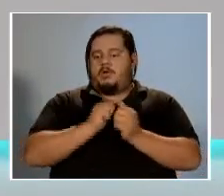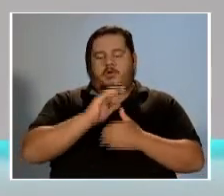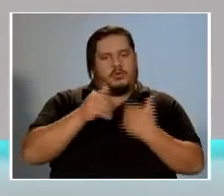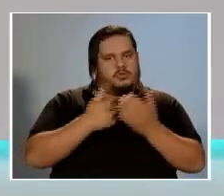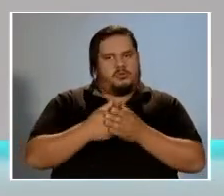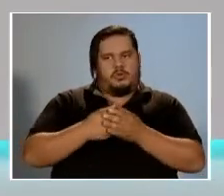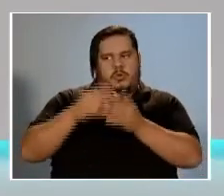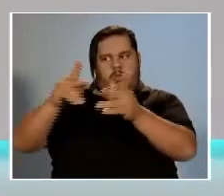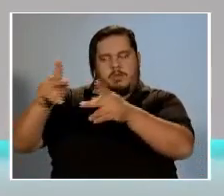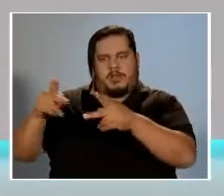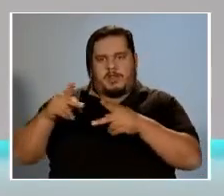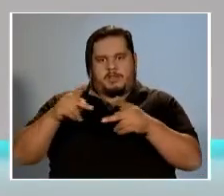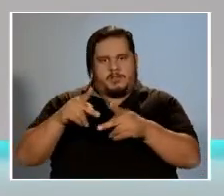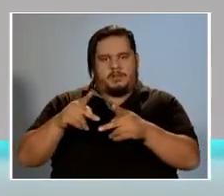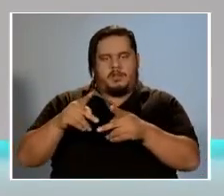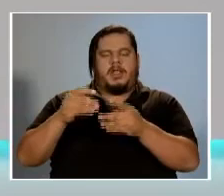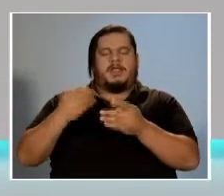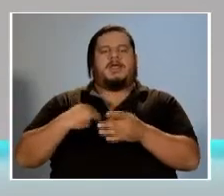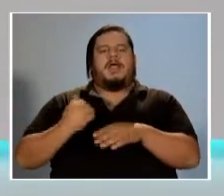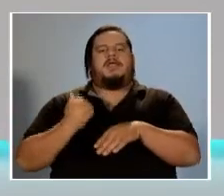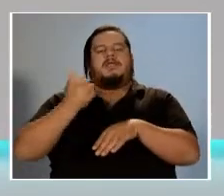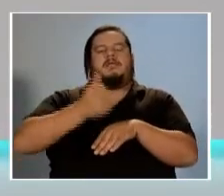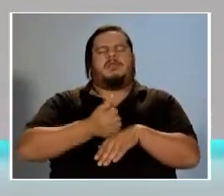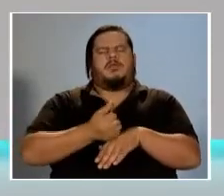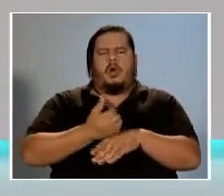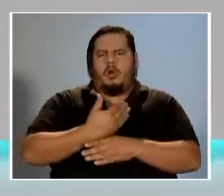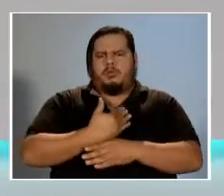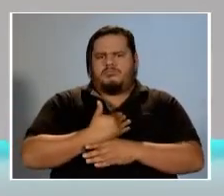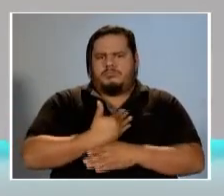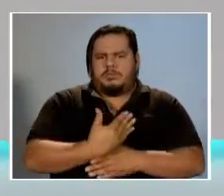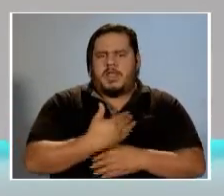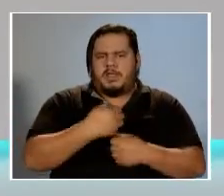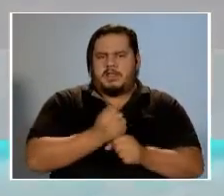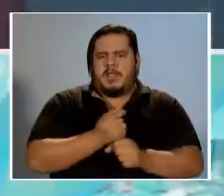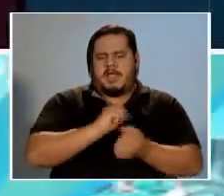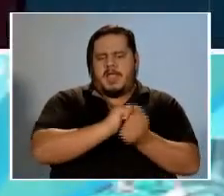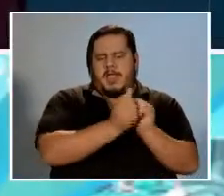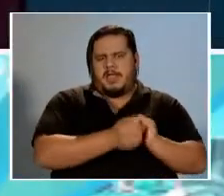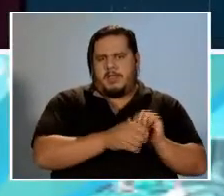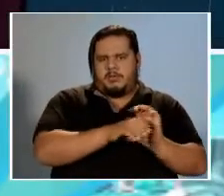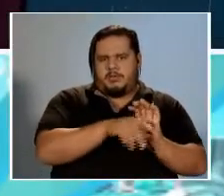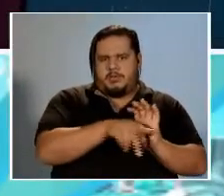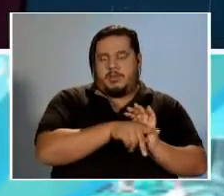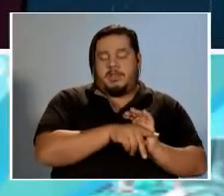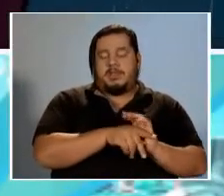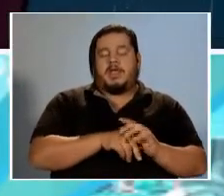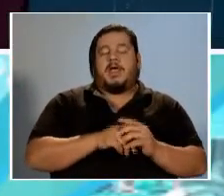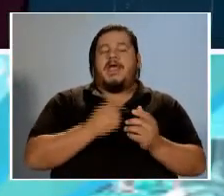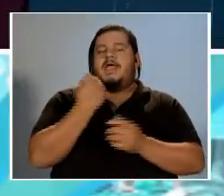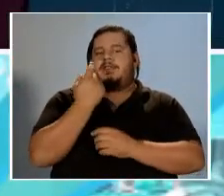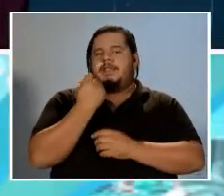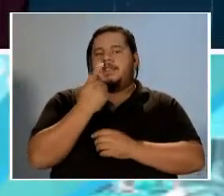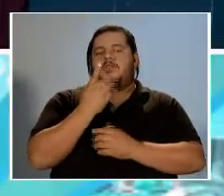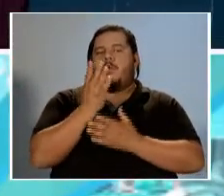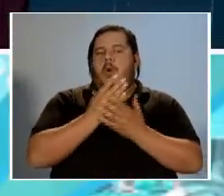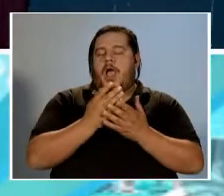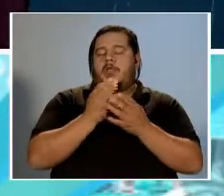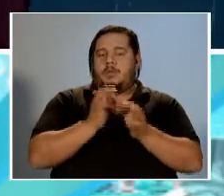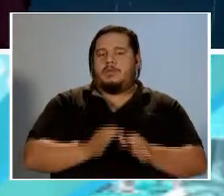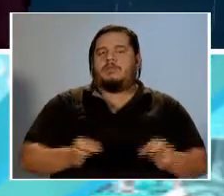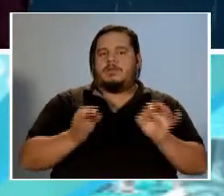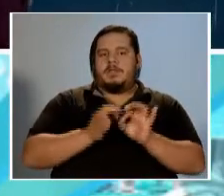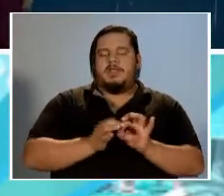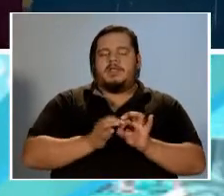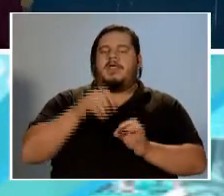de manera unánime, estableció su anuencia a que se hiciera esa modificación constitucional, entendiendo un aspecto fundamental, porque también hay